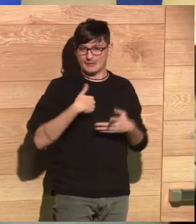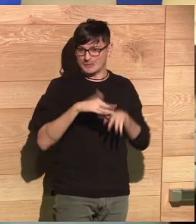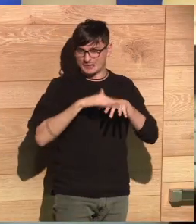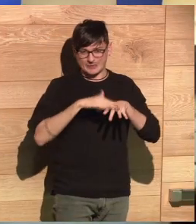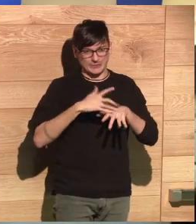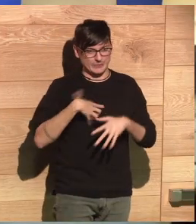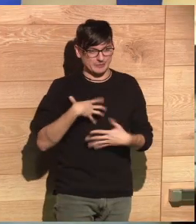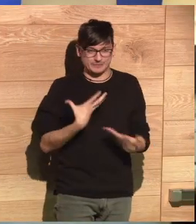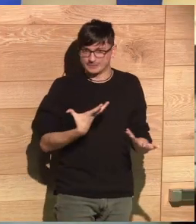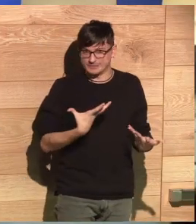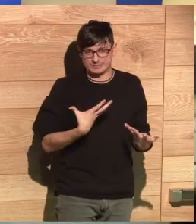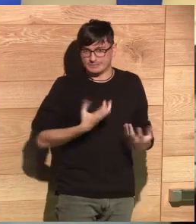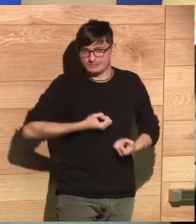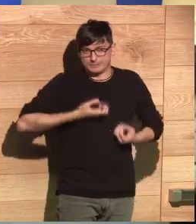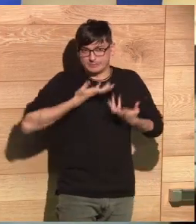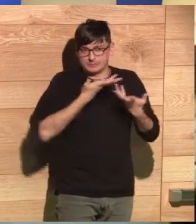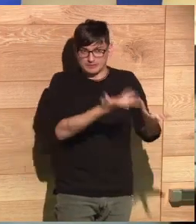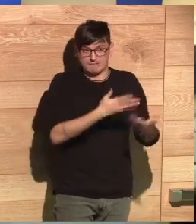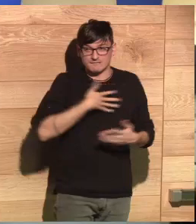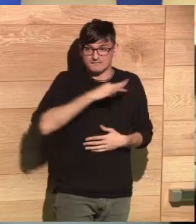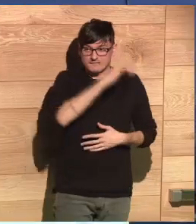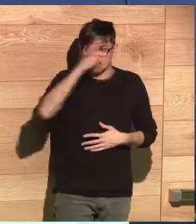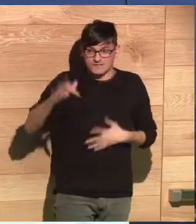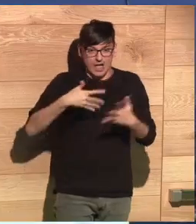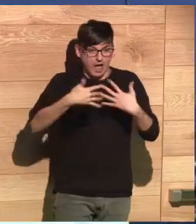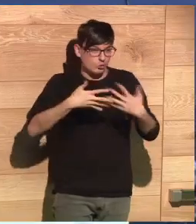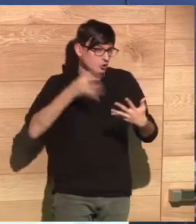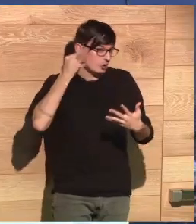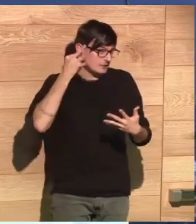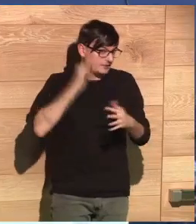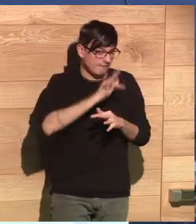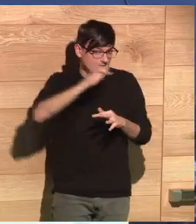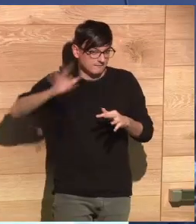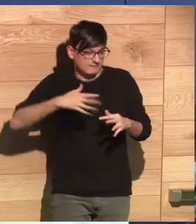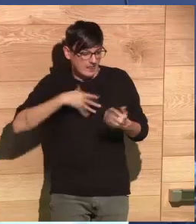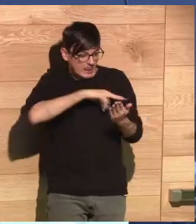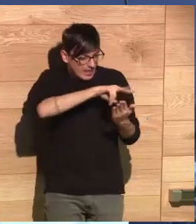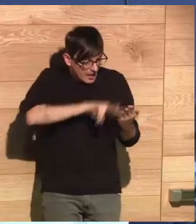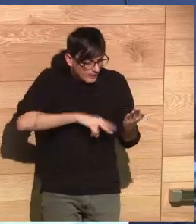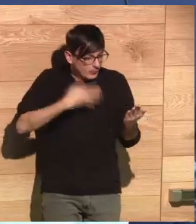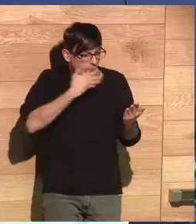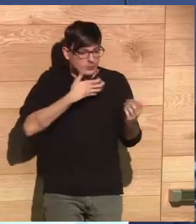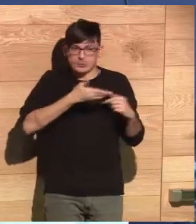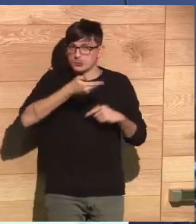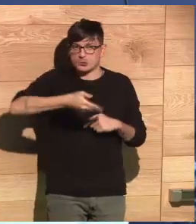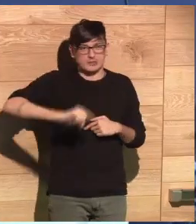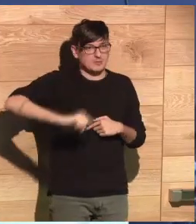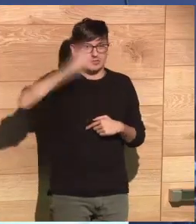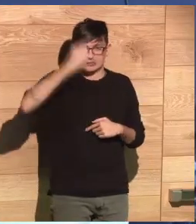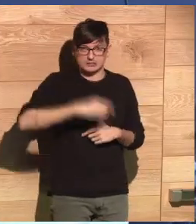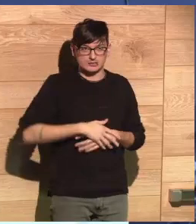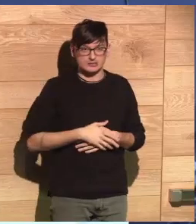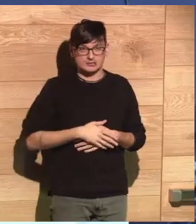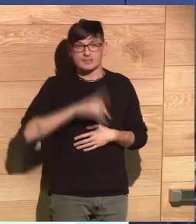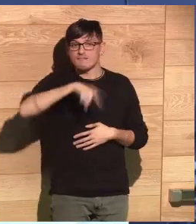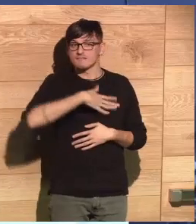lo puedo evitar. Bueno, nada, quería darle paso a las autoras para que para que os lean algunos relatos, que es lo más importante.